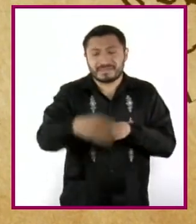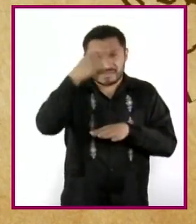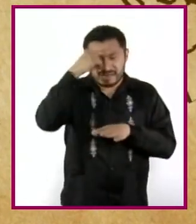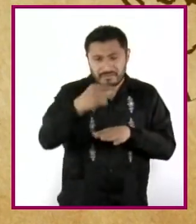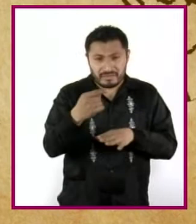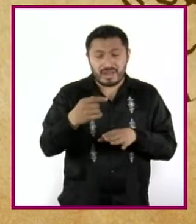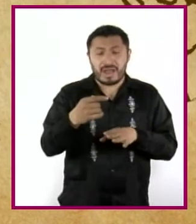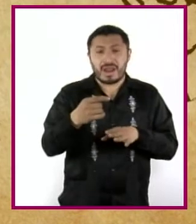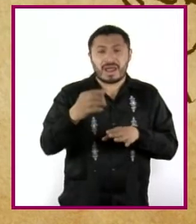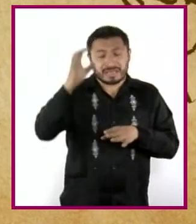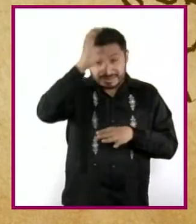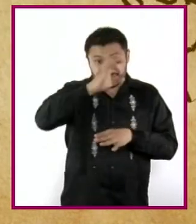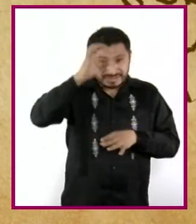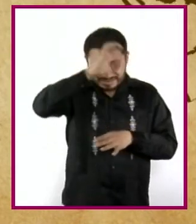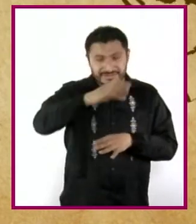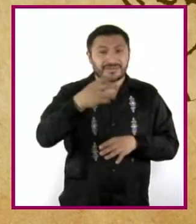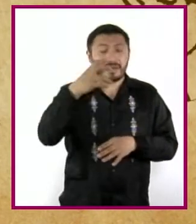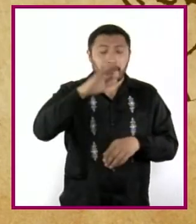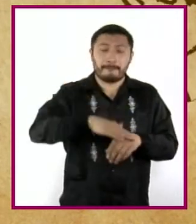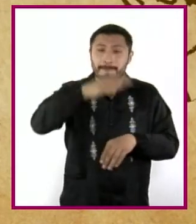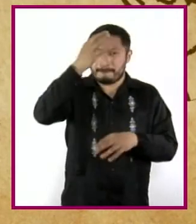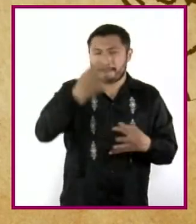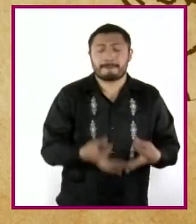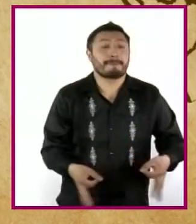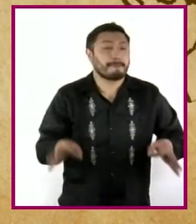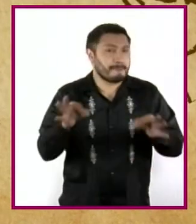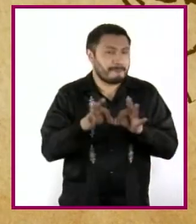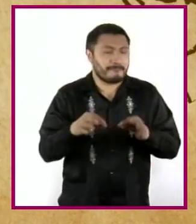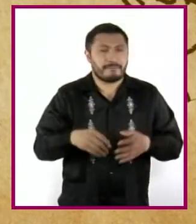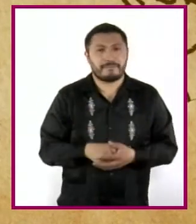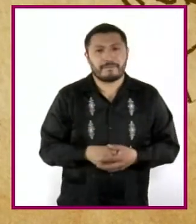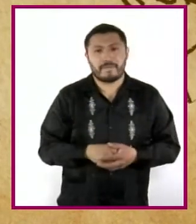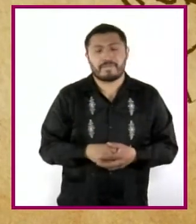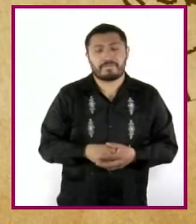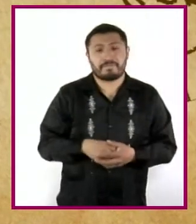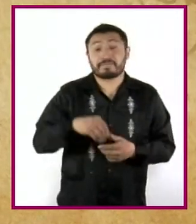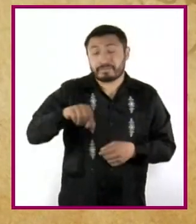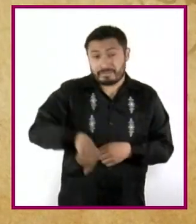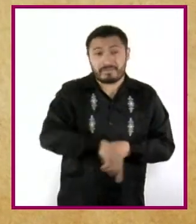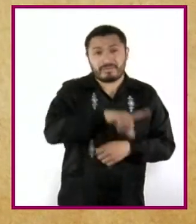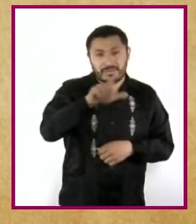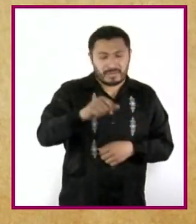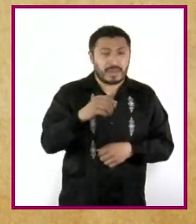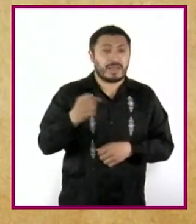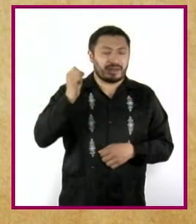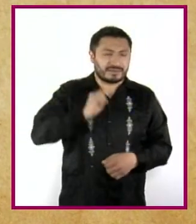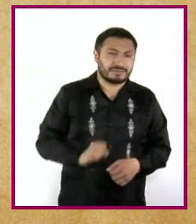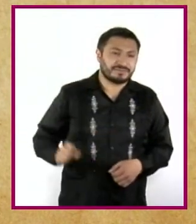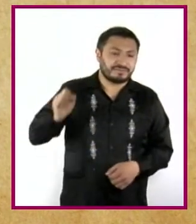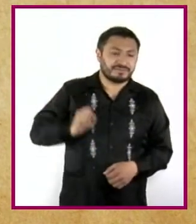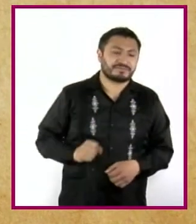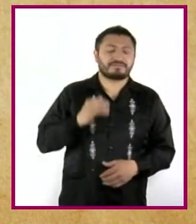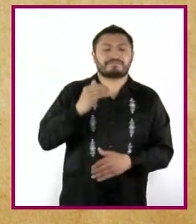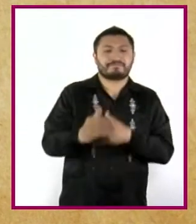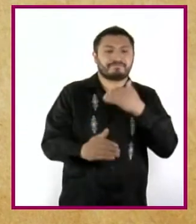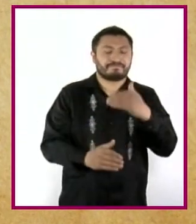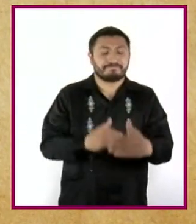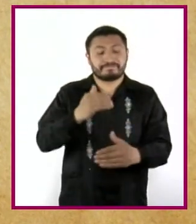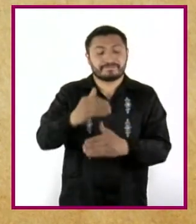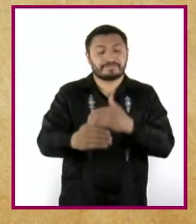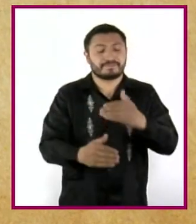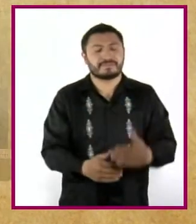método científico son los más importantes de ellos, pues después de varios siglos de ascetismo,